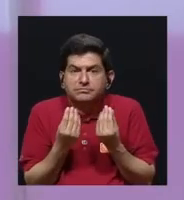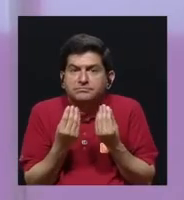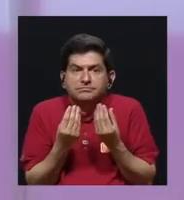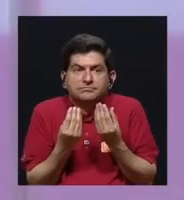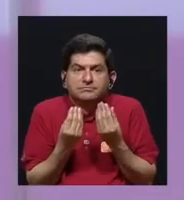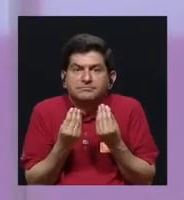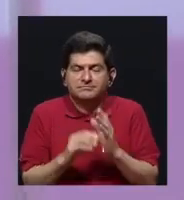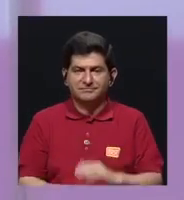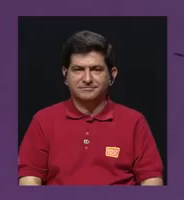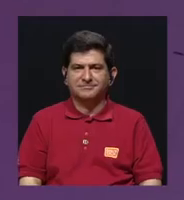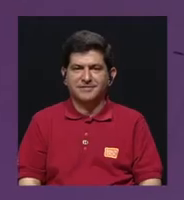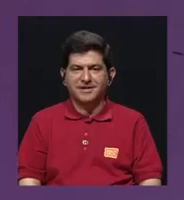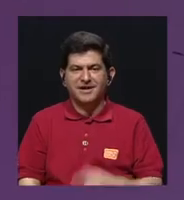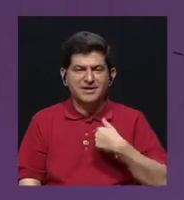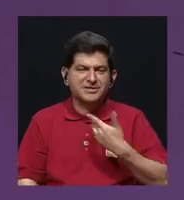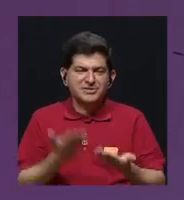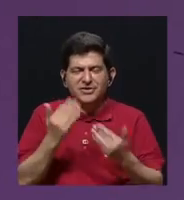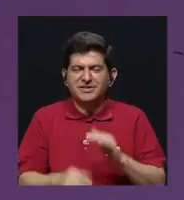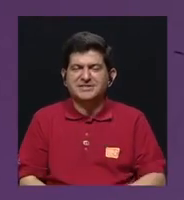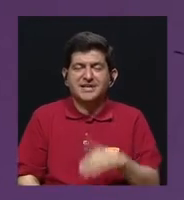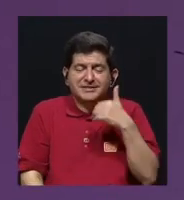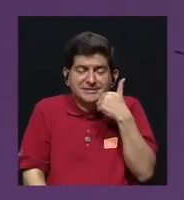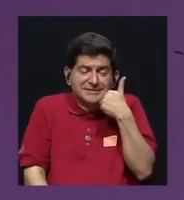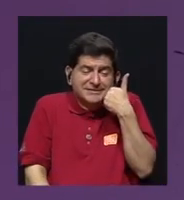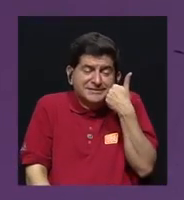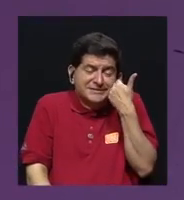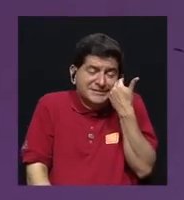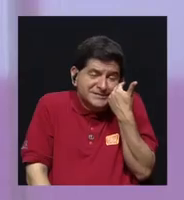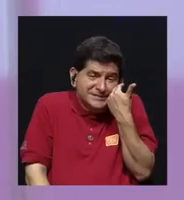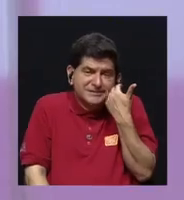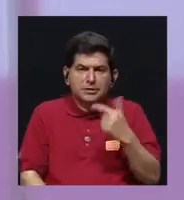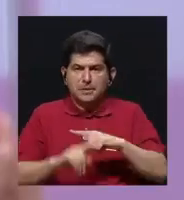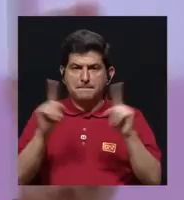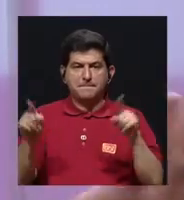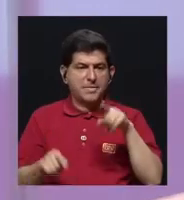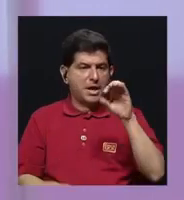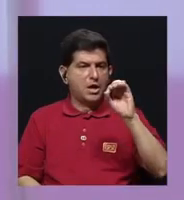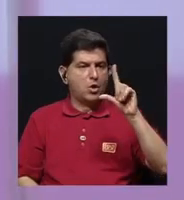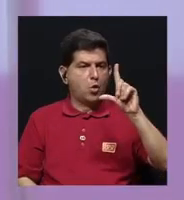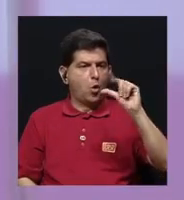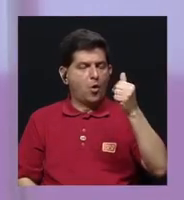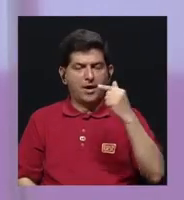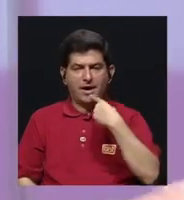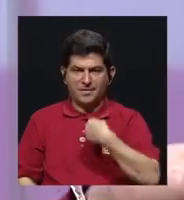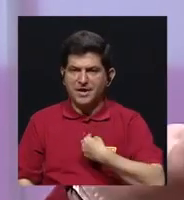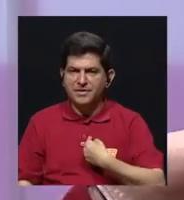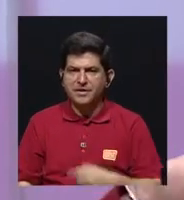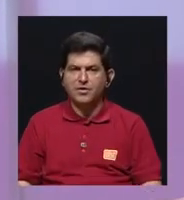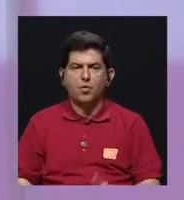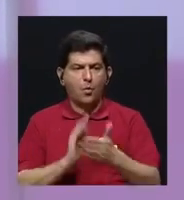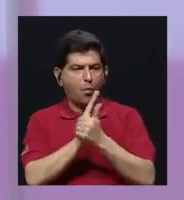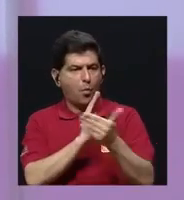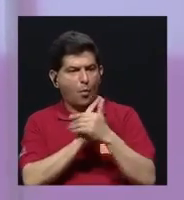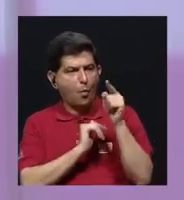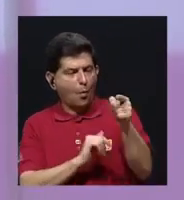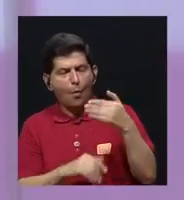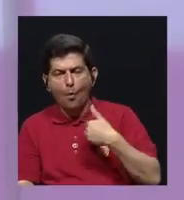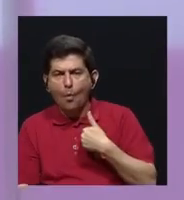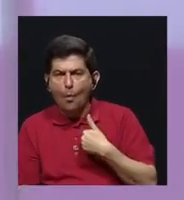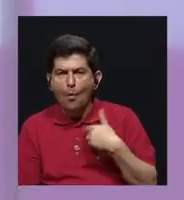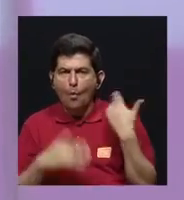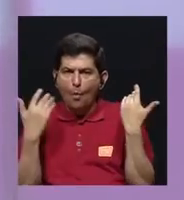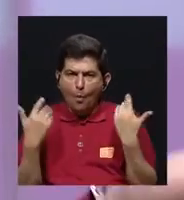miedillo o algo así, uh-huh. Y porque soy un poquillo chillona. Uh-huh. Pero doña Olga, la capacidad que tiene doña